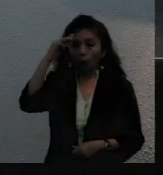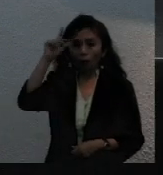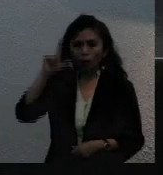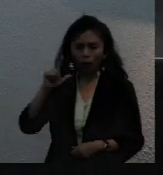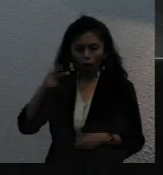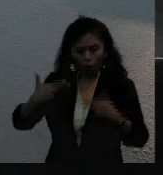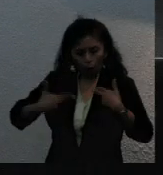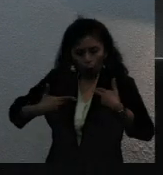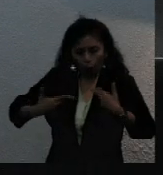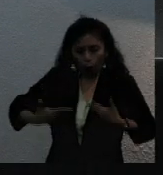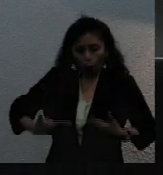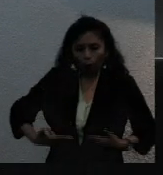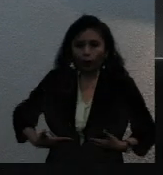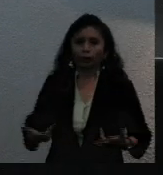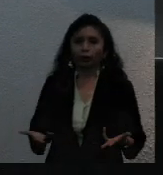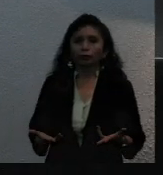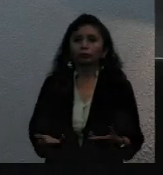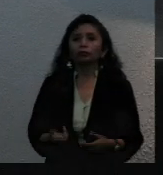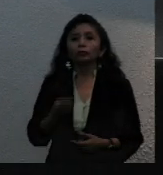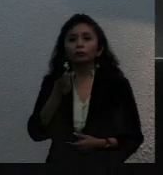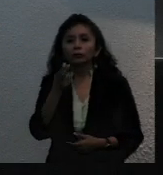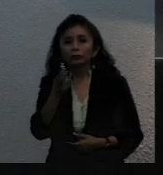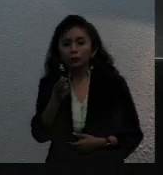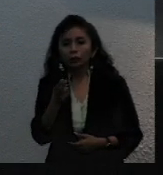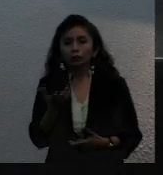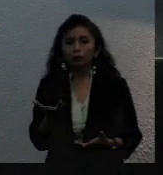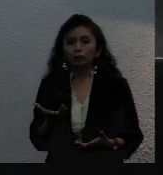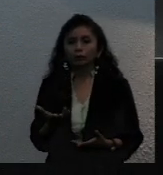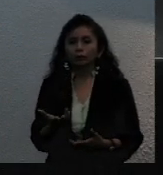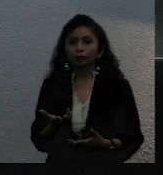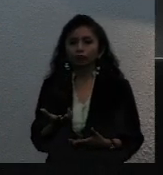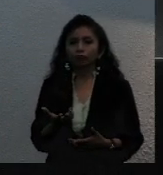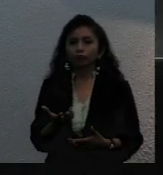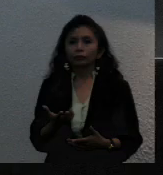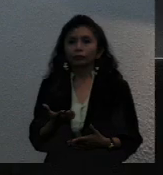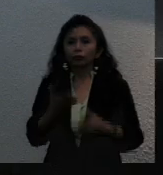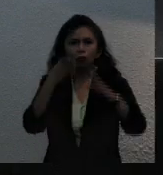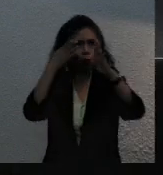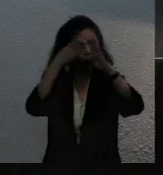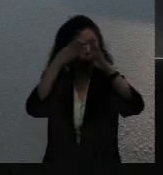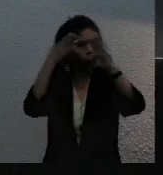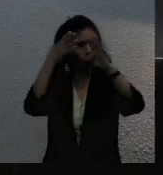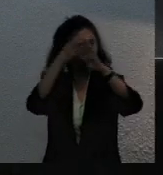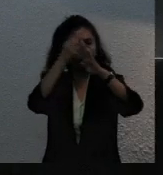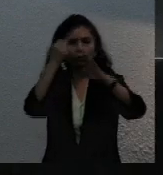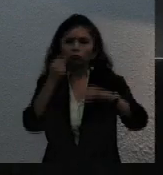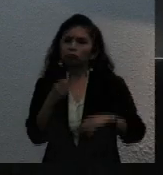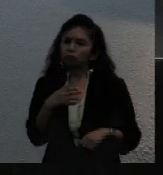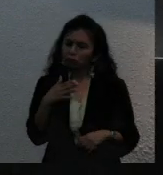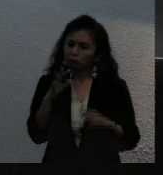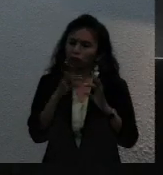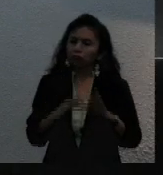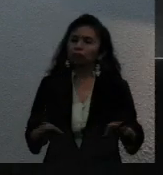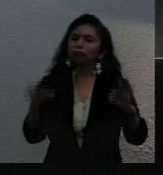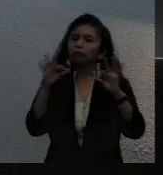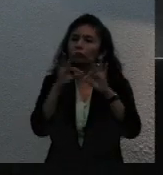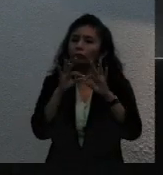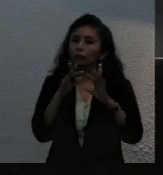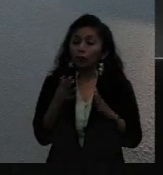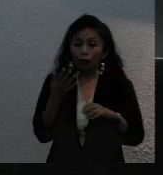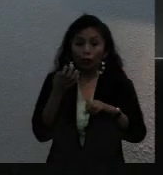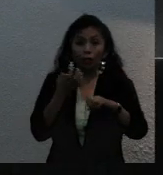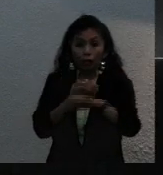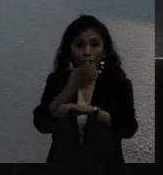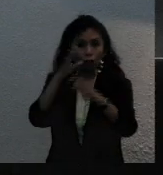calidad humana y una notable capacidad para lograr resultados históricos que están transformando a nuestro